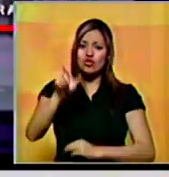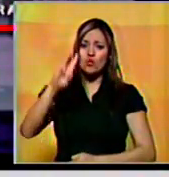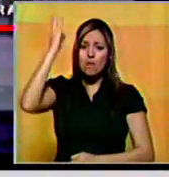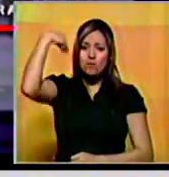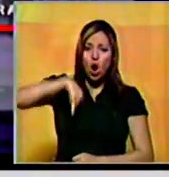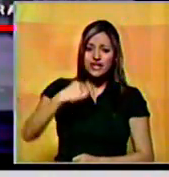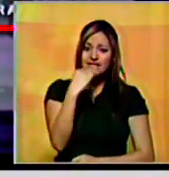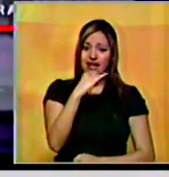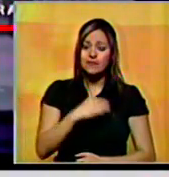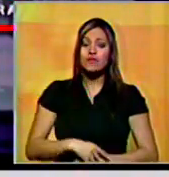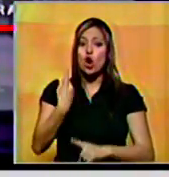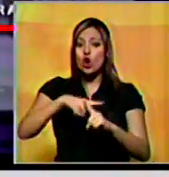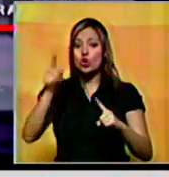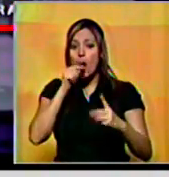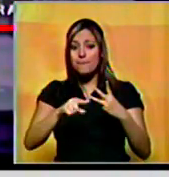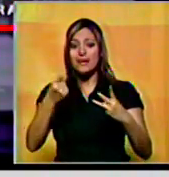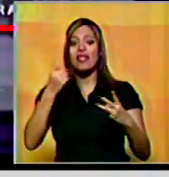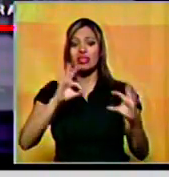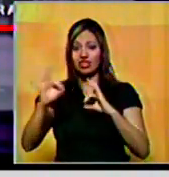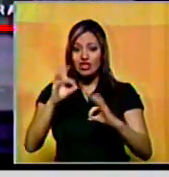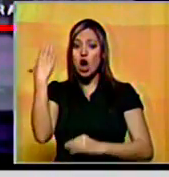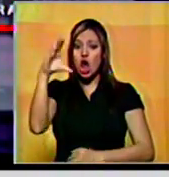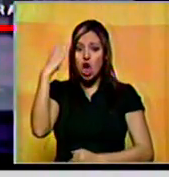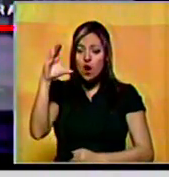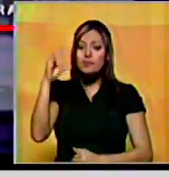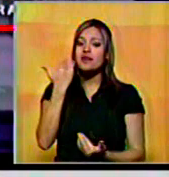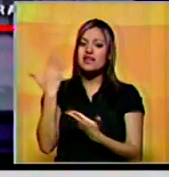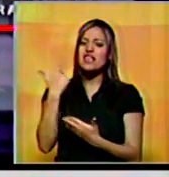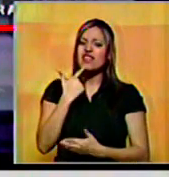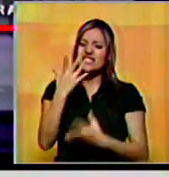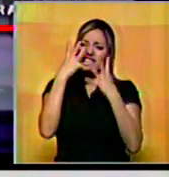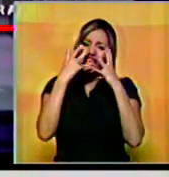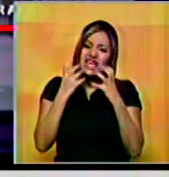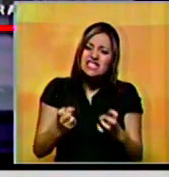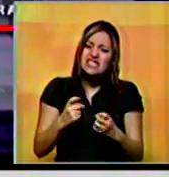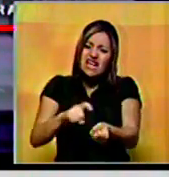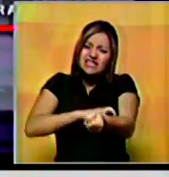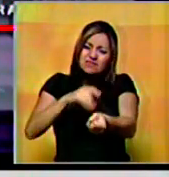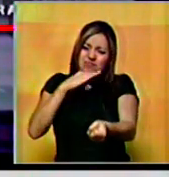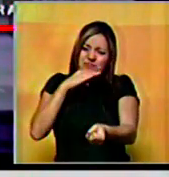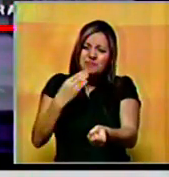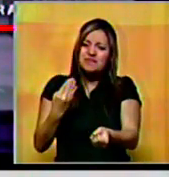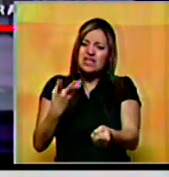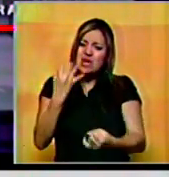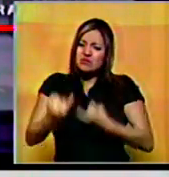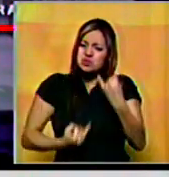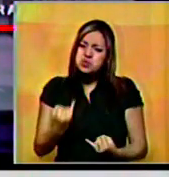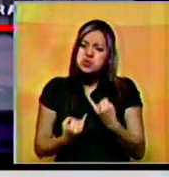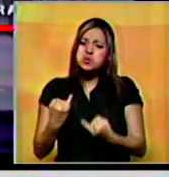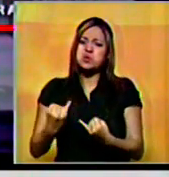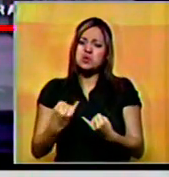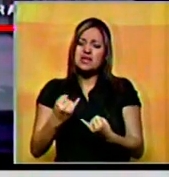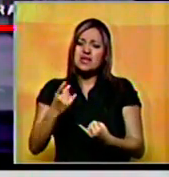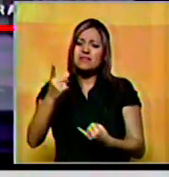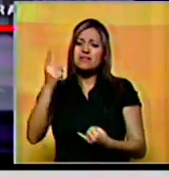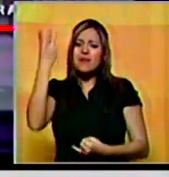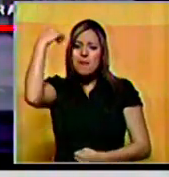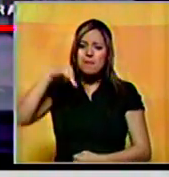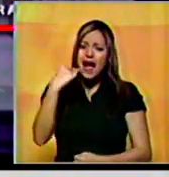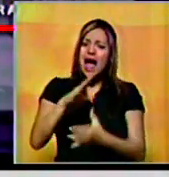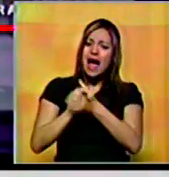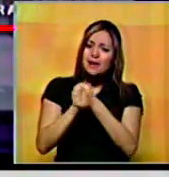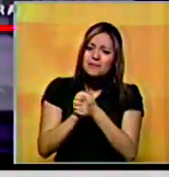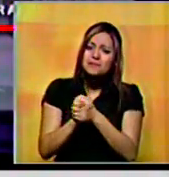El actor colombiano Juan Pablo Raba dijo mediante Instagram: "Tristeza, rabia, indignación por la muerte de nuestra querida